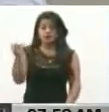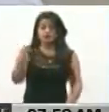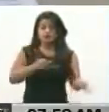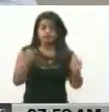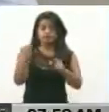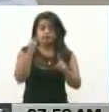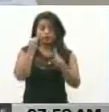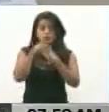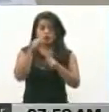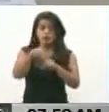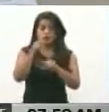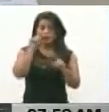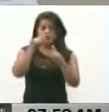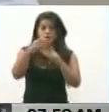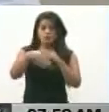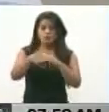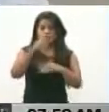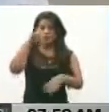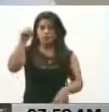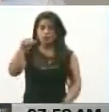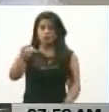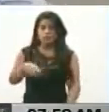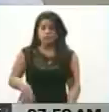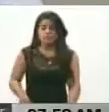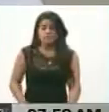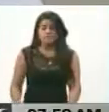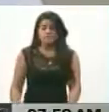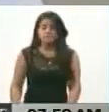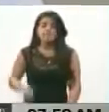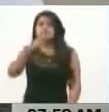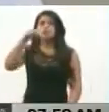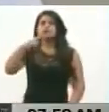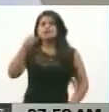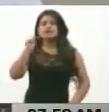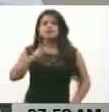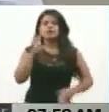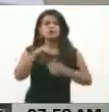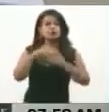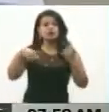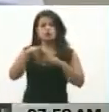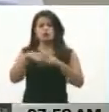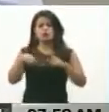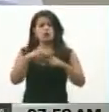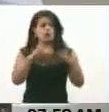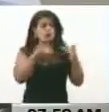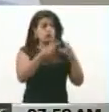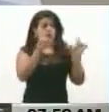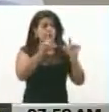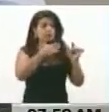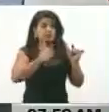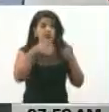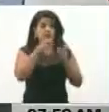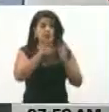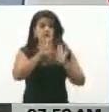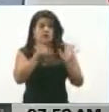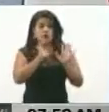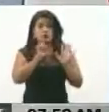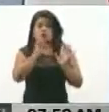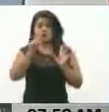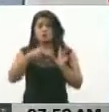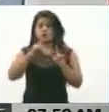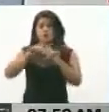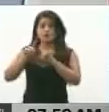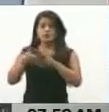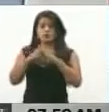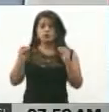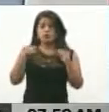allá, apunta el comandante Maduro, la inclusión de todos, no solamente operadoras del Estado. De hecho, lo podemos demostrar. Hoy en día se está difundiendo